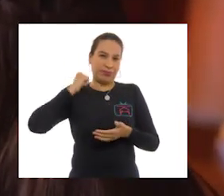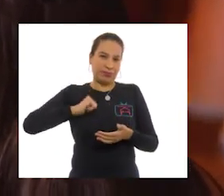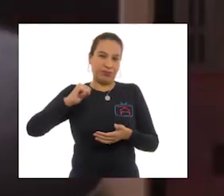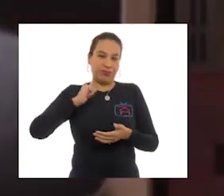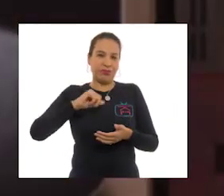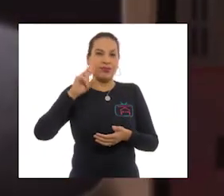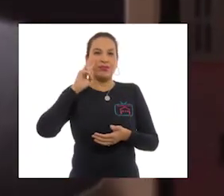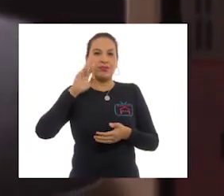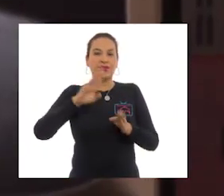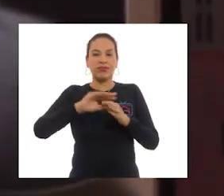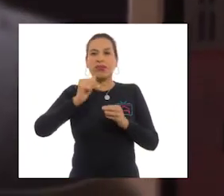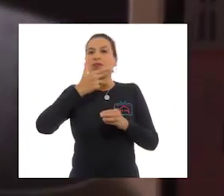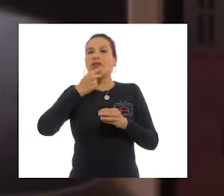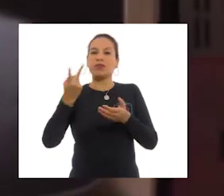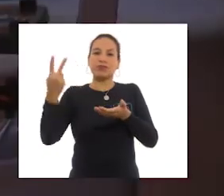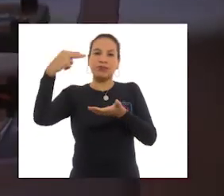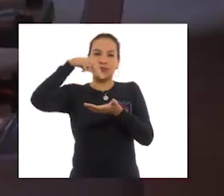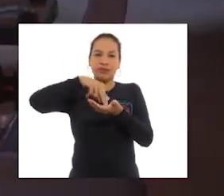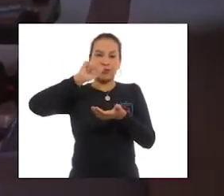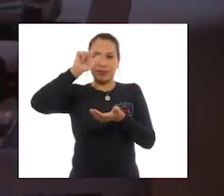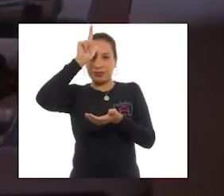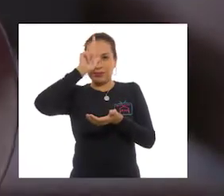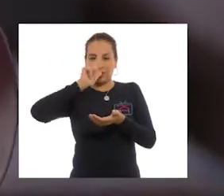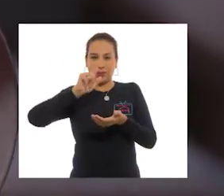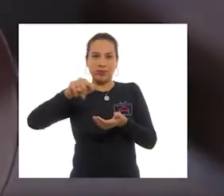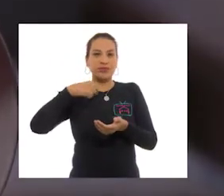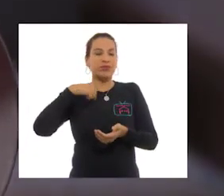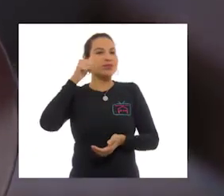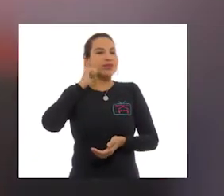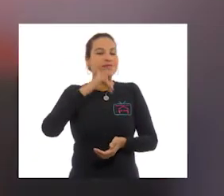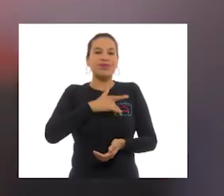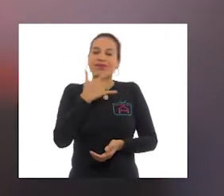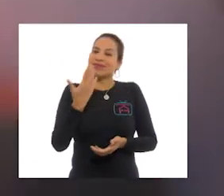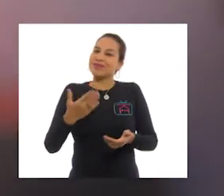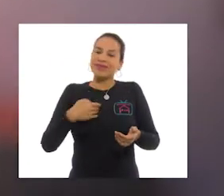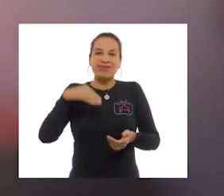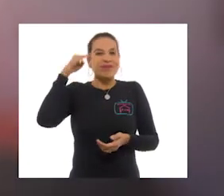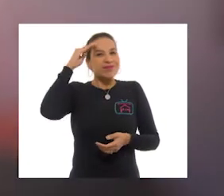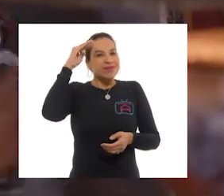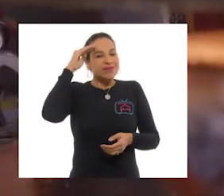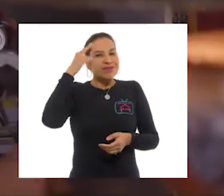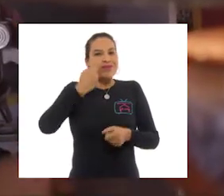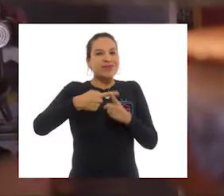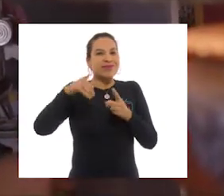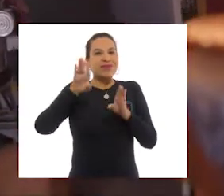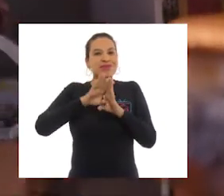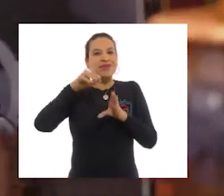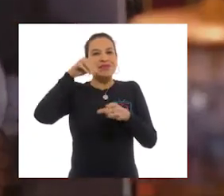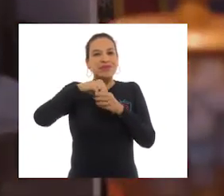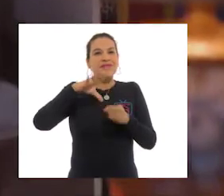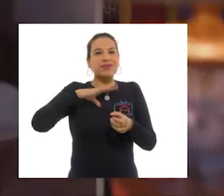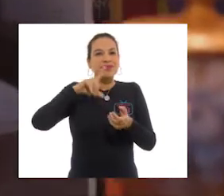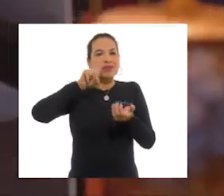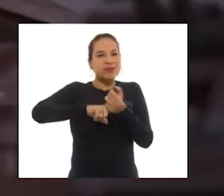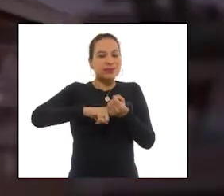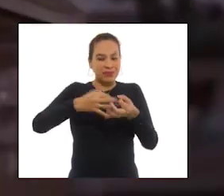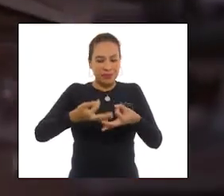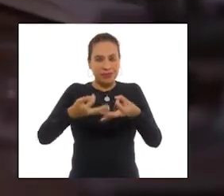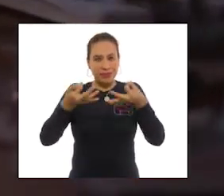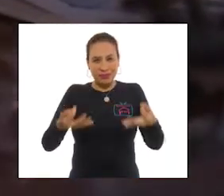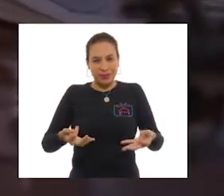que vio llegar al hombre a la luna, a mí siempre me fascinaba pensar en los secretos que había enterrados en la